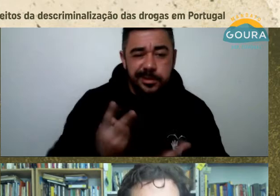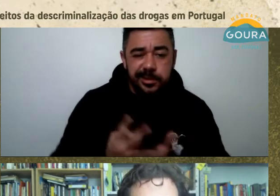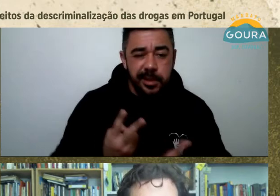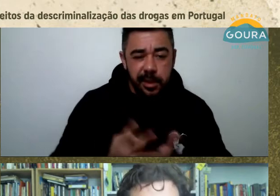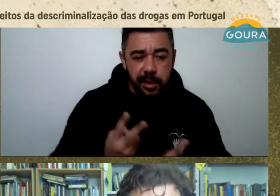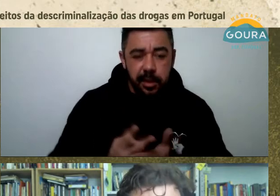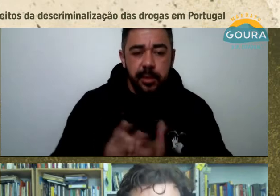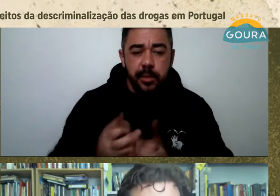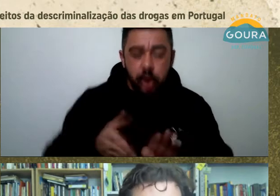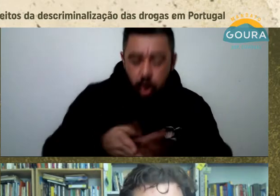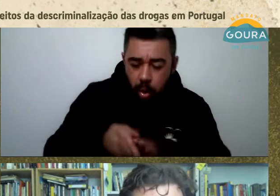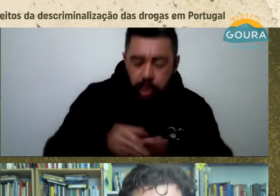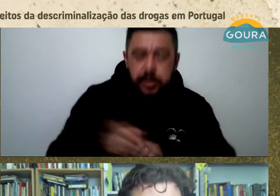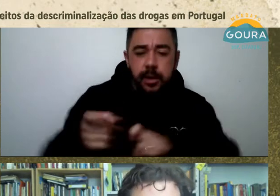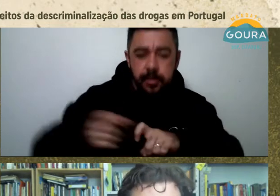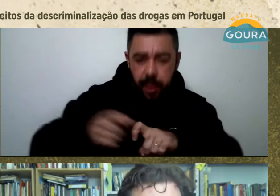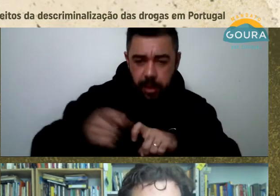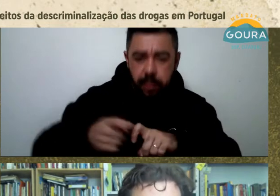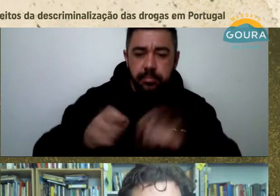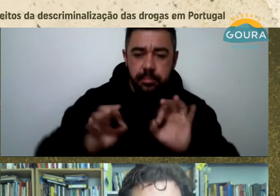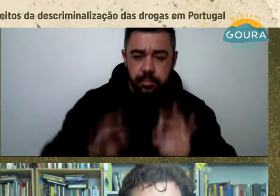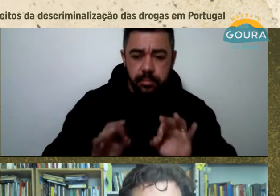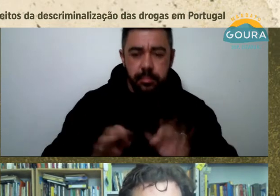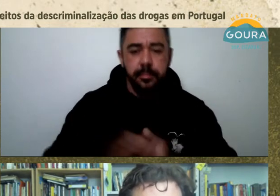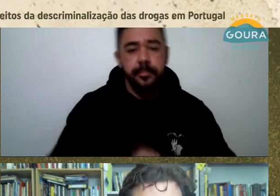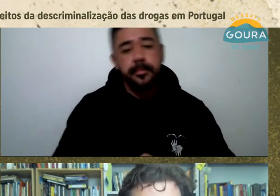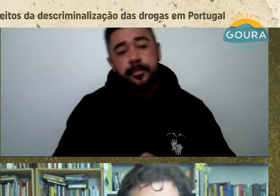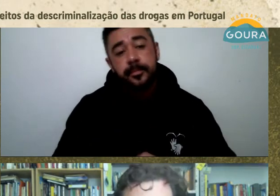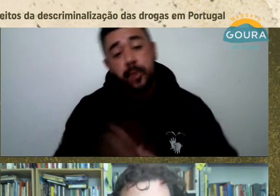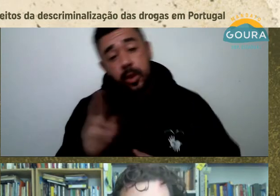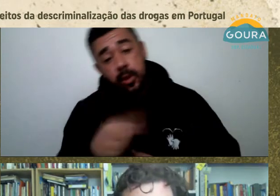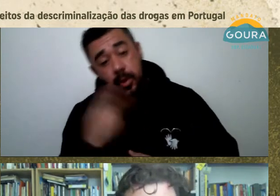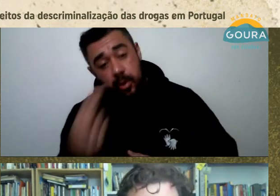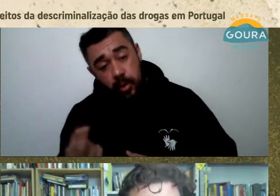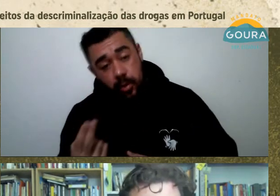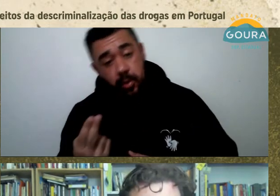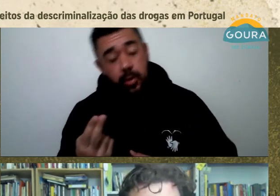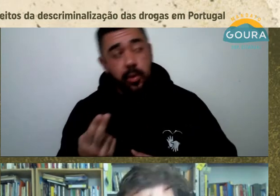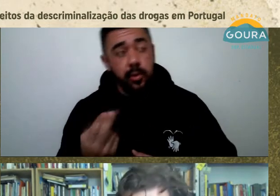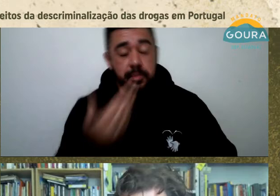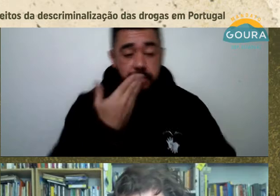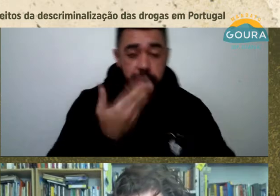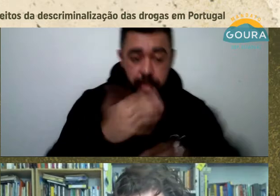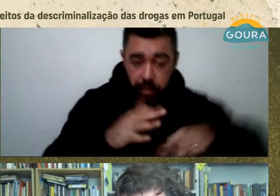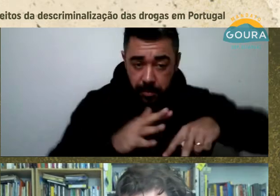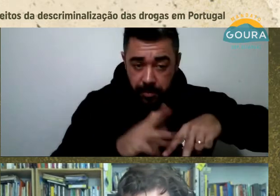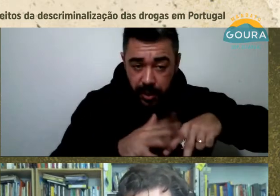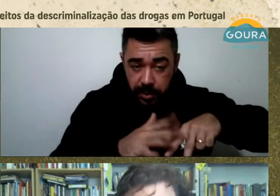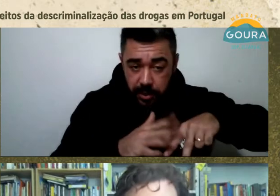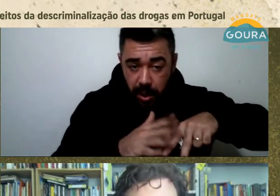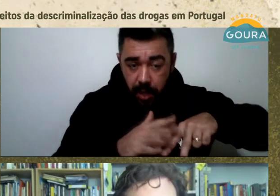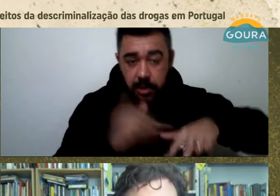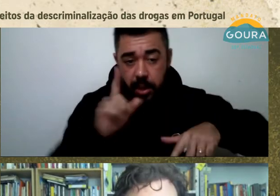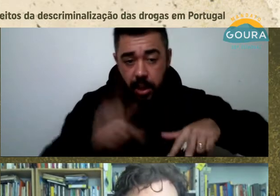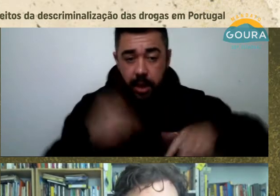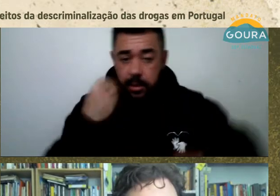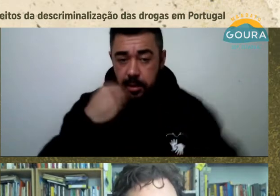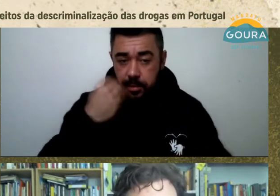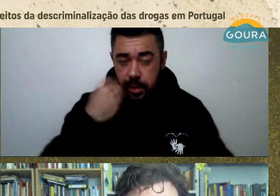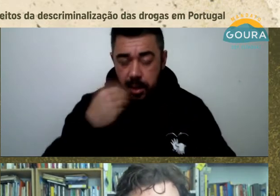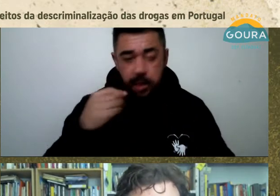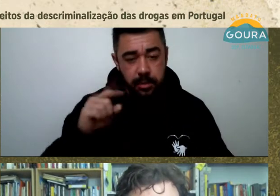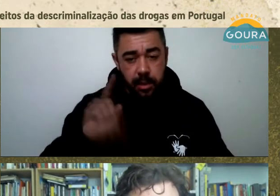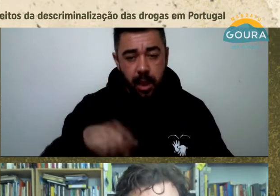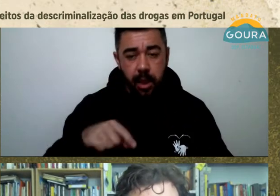médico, por lo menos con consejo médico. O con las asociaciones de pacientes, que es una experiencia que aquí en estas partes del